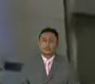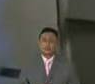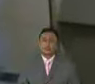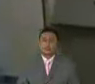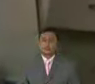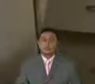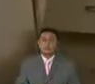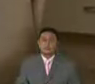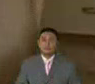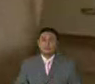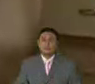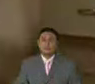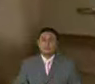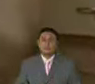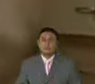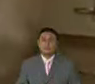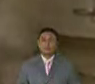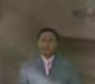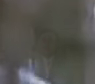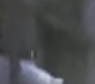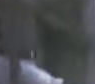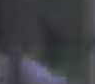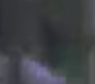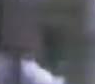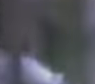informó Andrea Valareso.